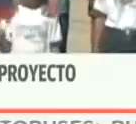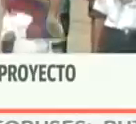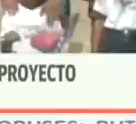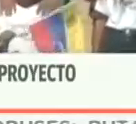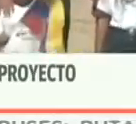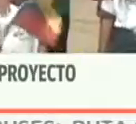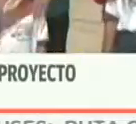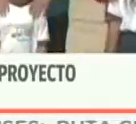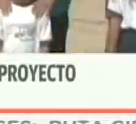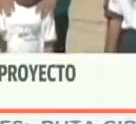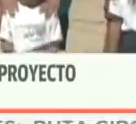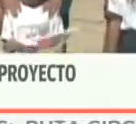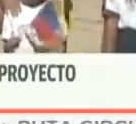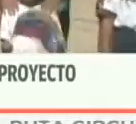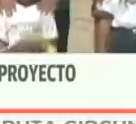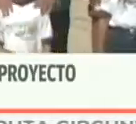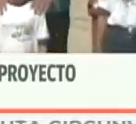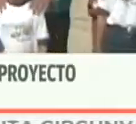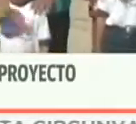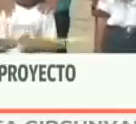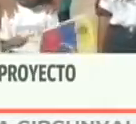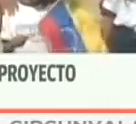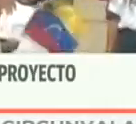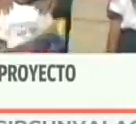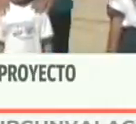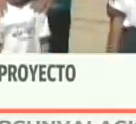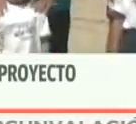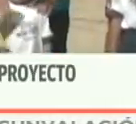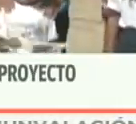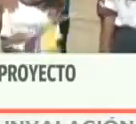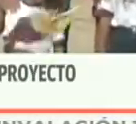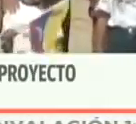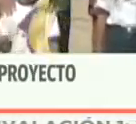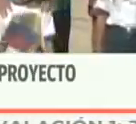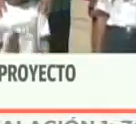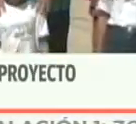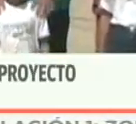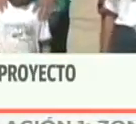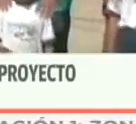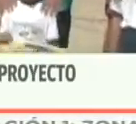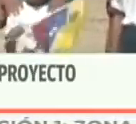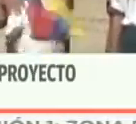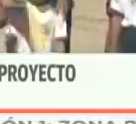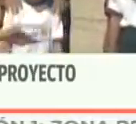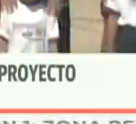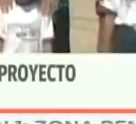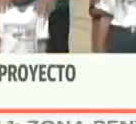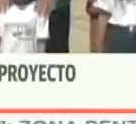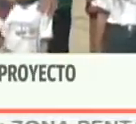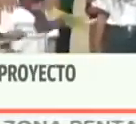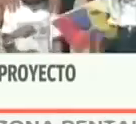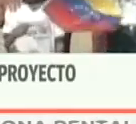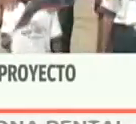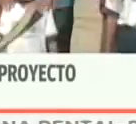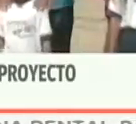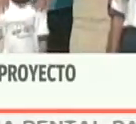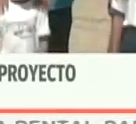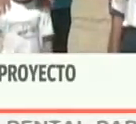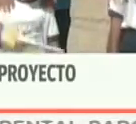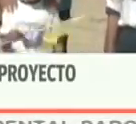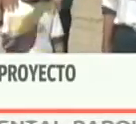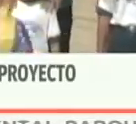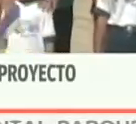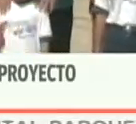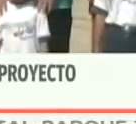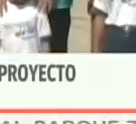este proyecto de transporte acuático de pasajeros que lleva la gran misión Transporte de Venezuela, liderada por el ministro Hipólito